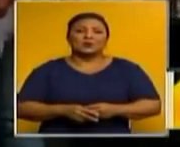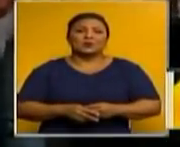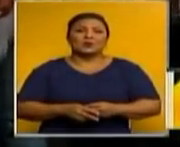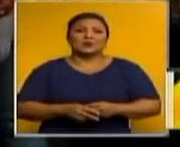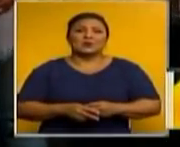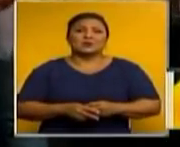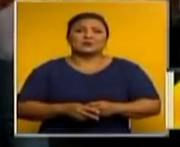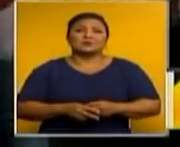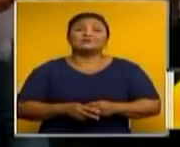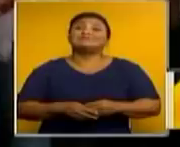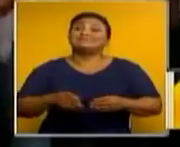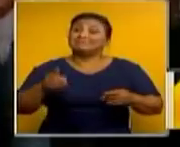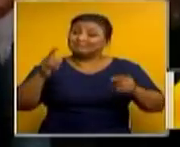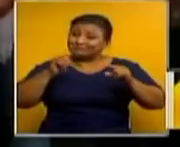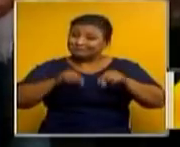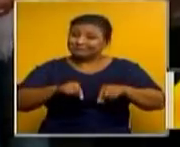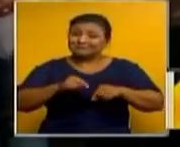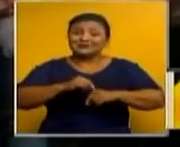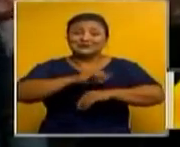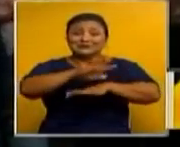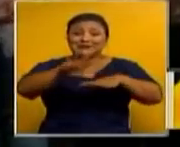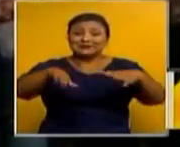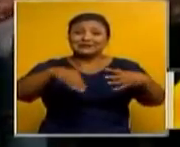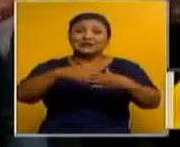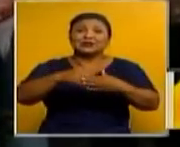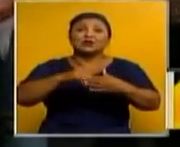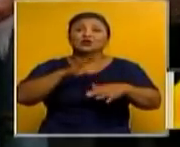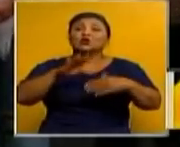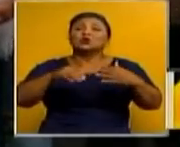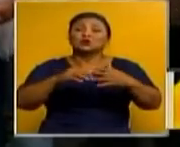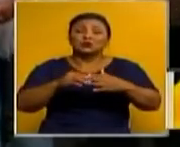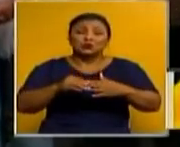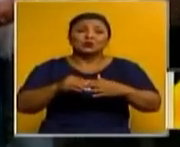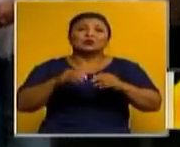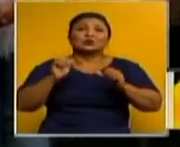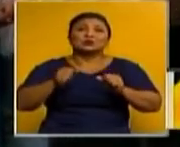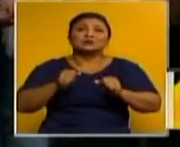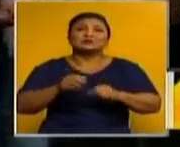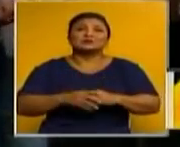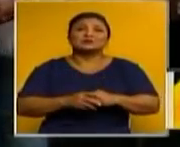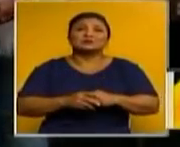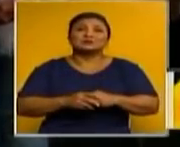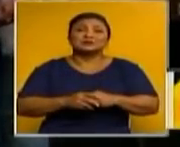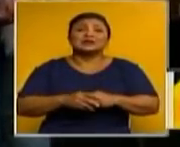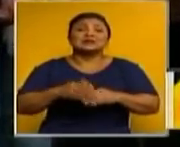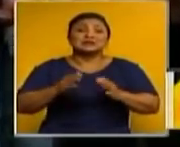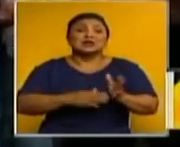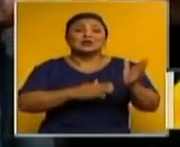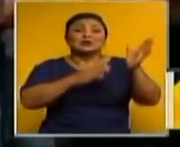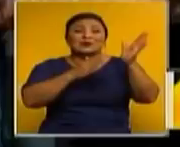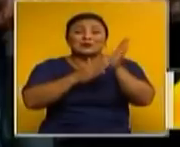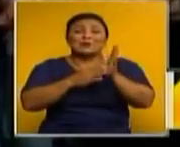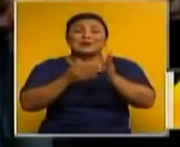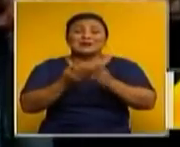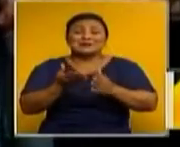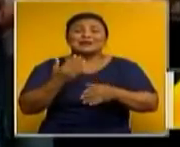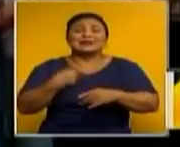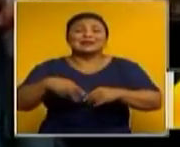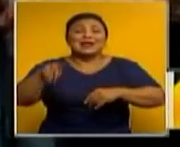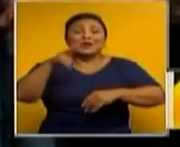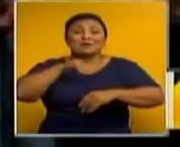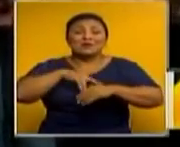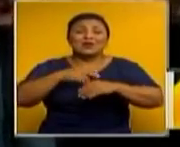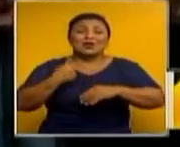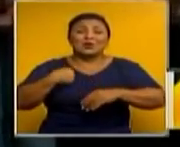En esta tierra está nuestro pasado, está nuestro presente y está